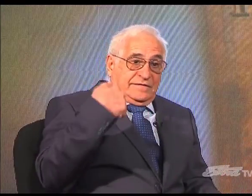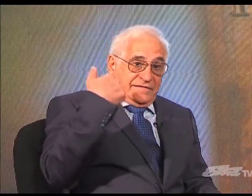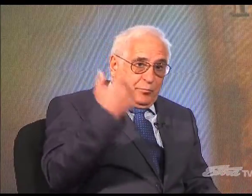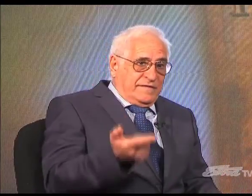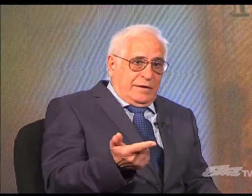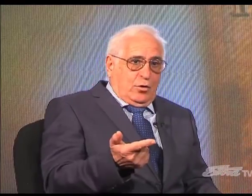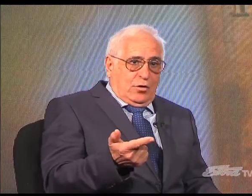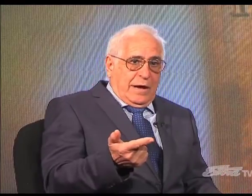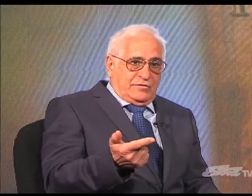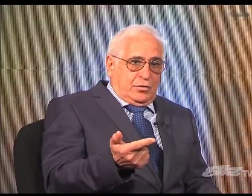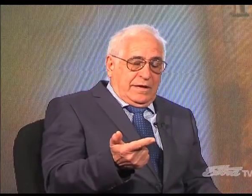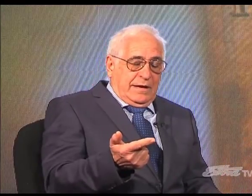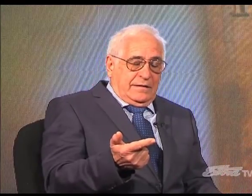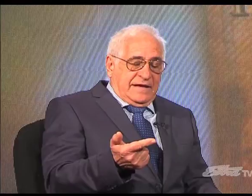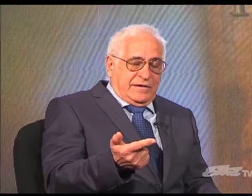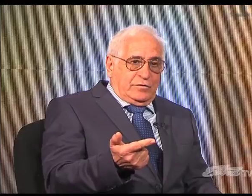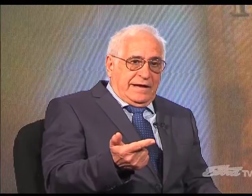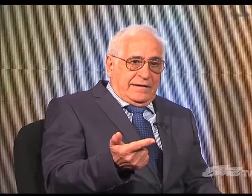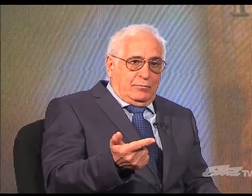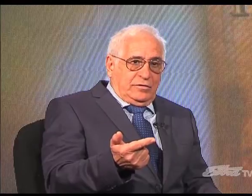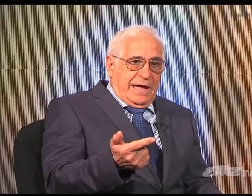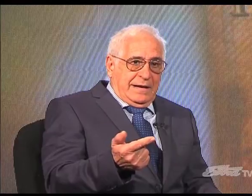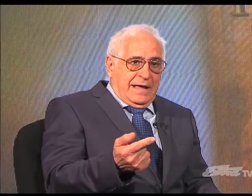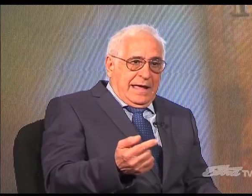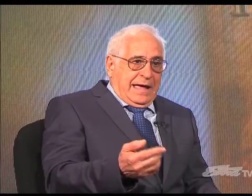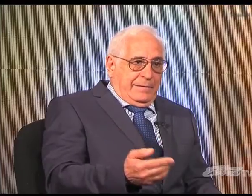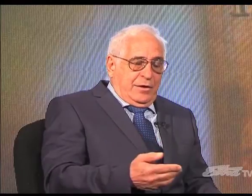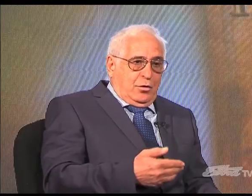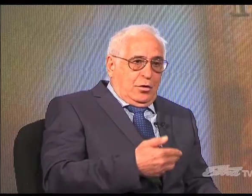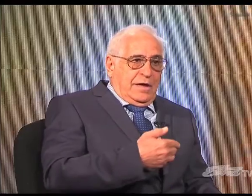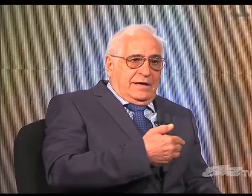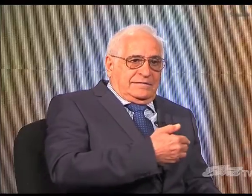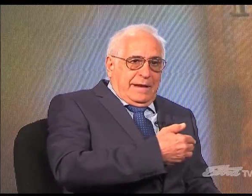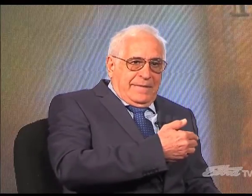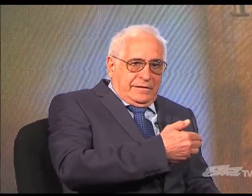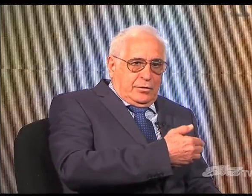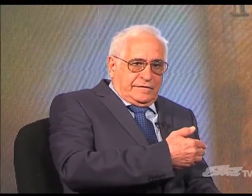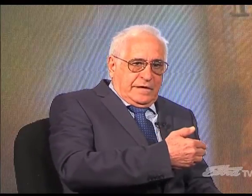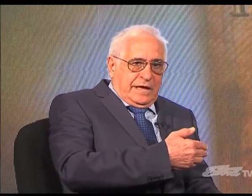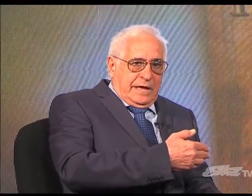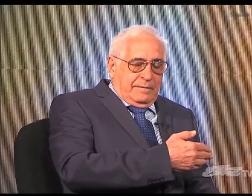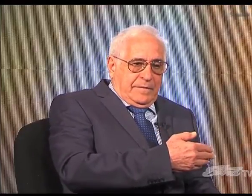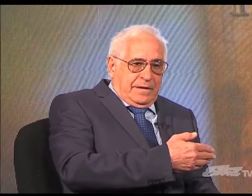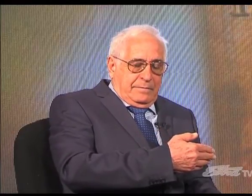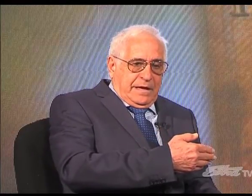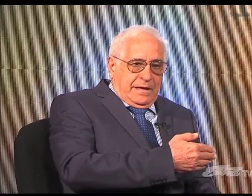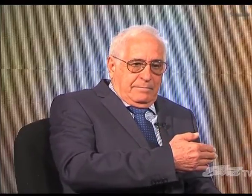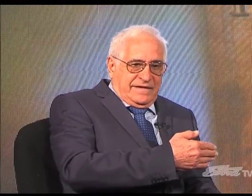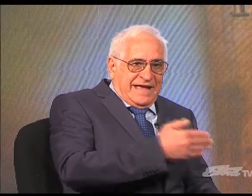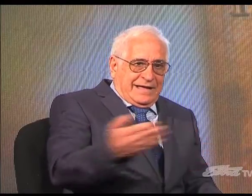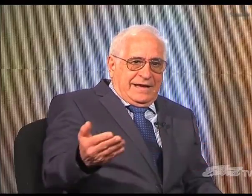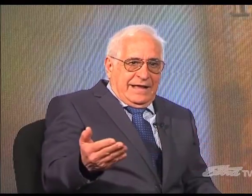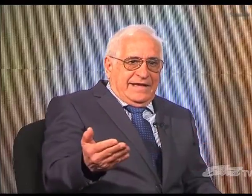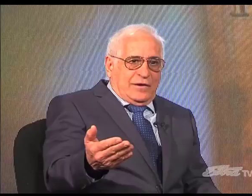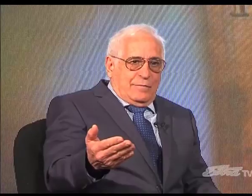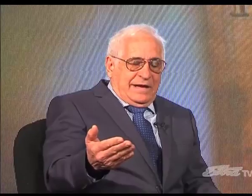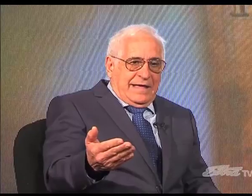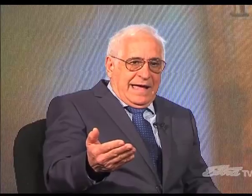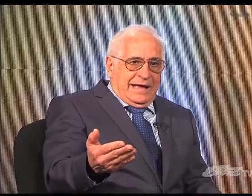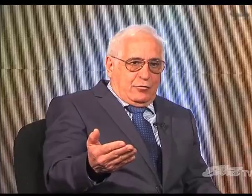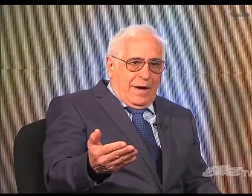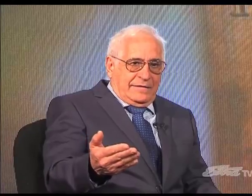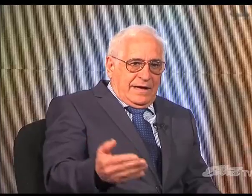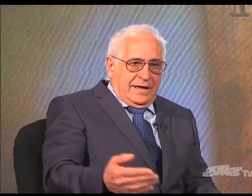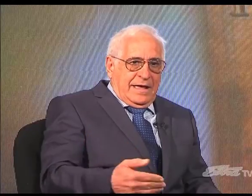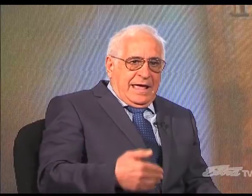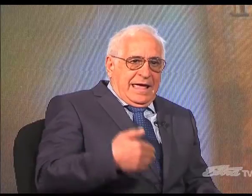habido, después del Holocausto de la Segunda Guerra Mundial, ha habido tremendos masacres de lesa